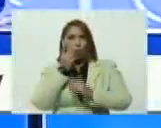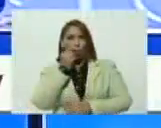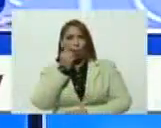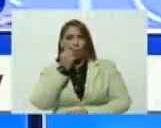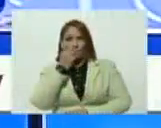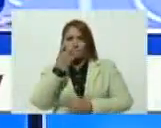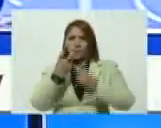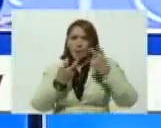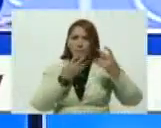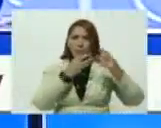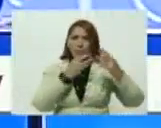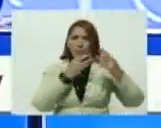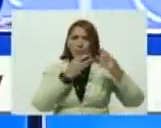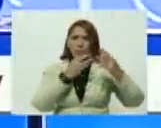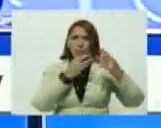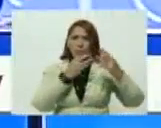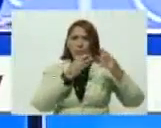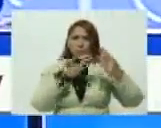recorriendo casa por casa,